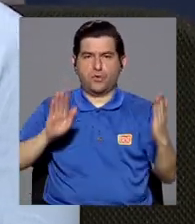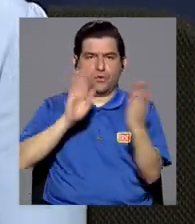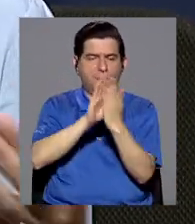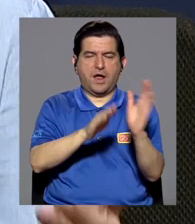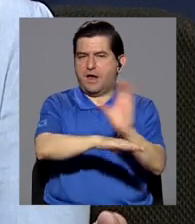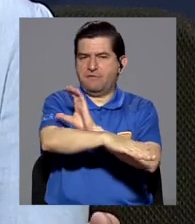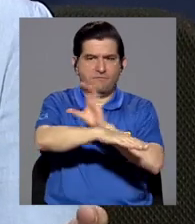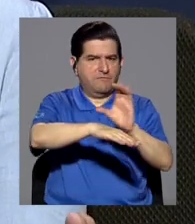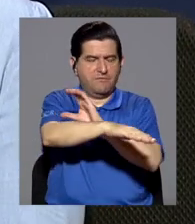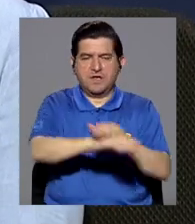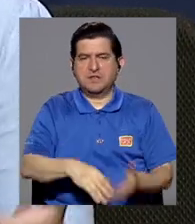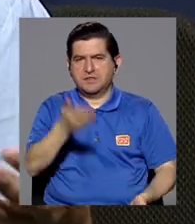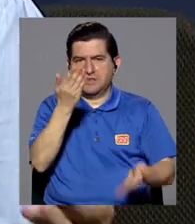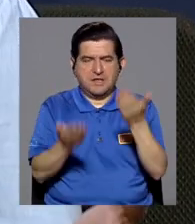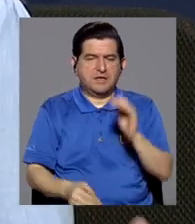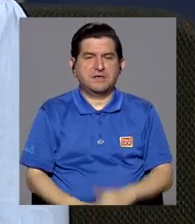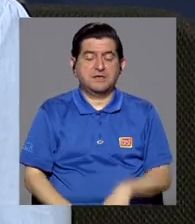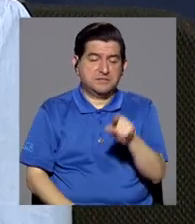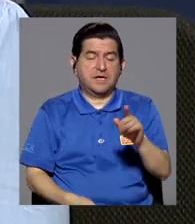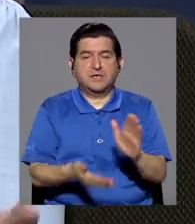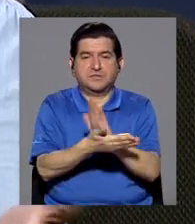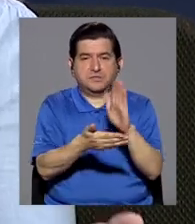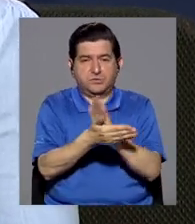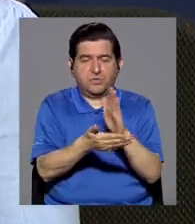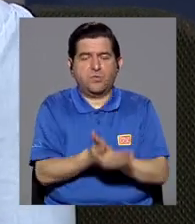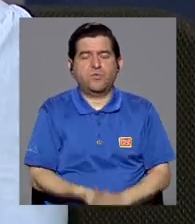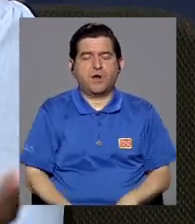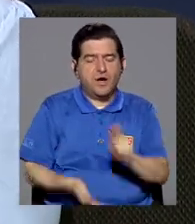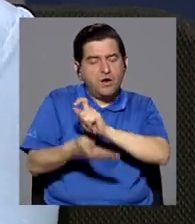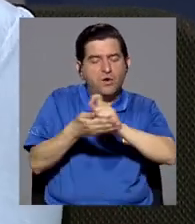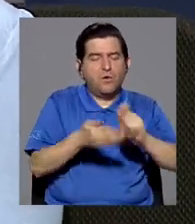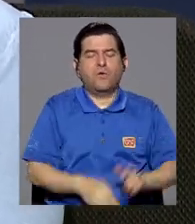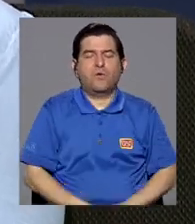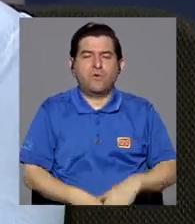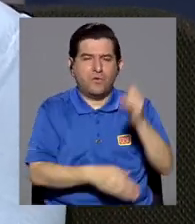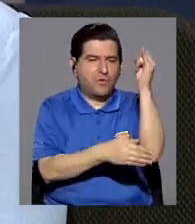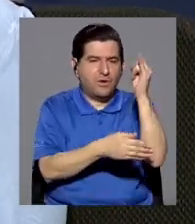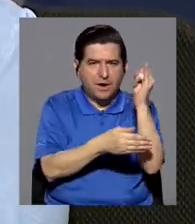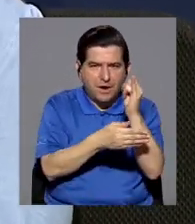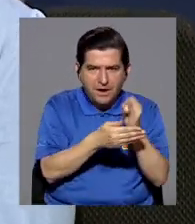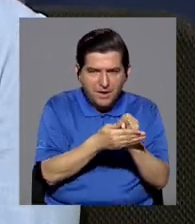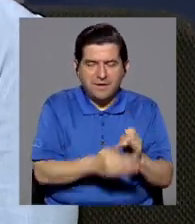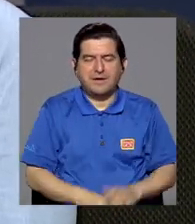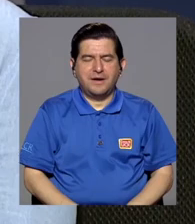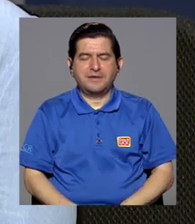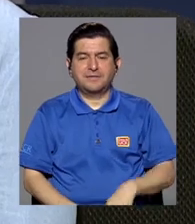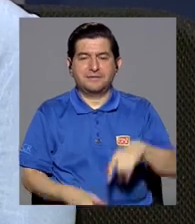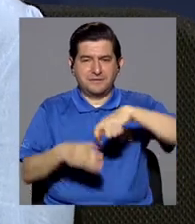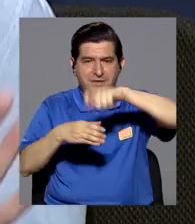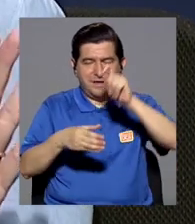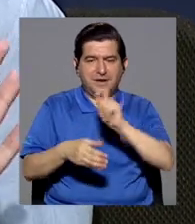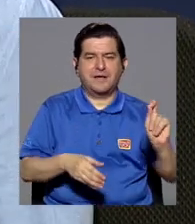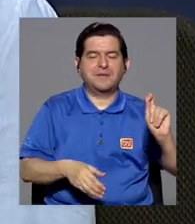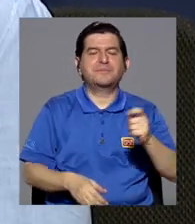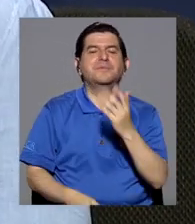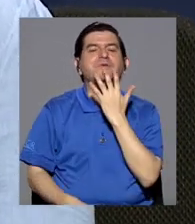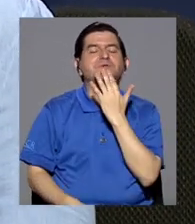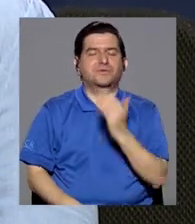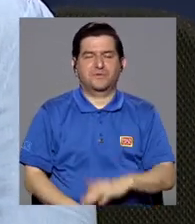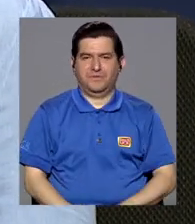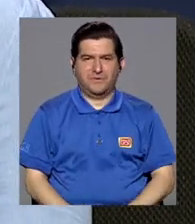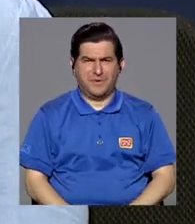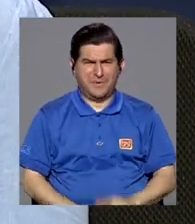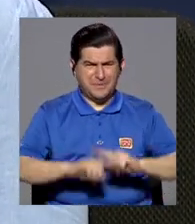computador sino que están sentados frente a una hoja cry oa las pinturas lápices de color muchas personas dicen uy